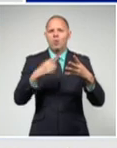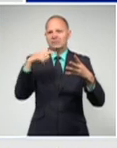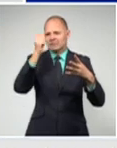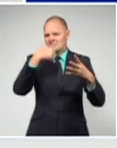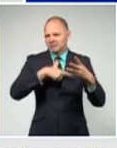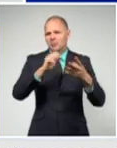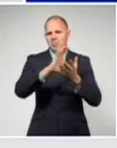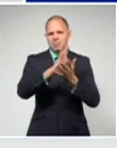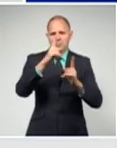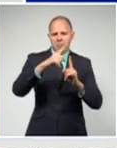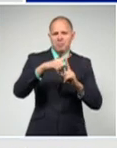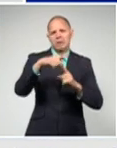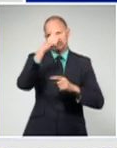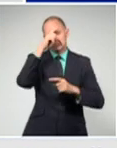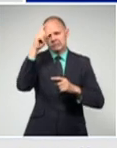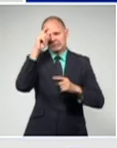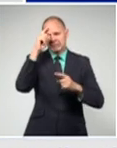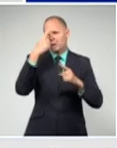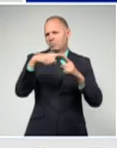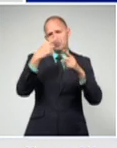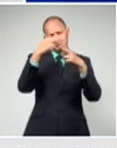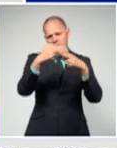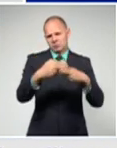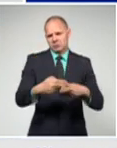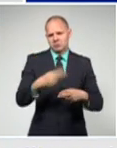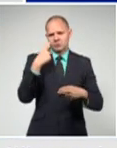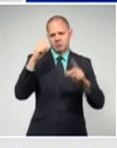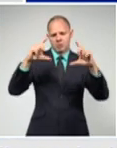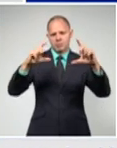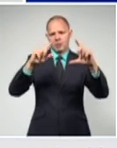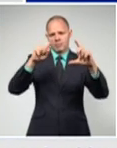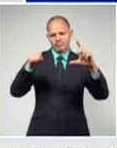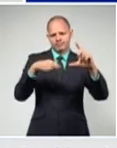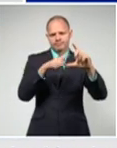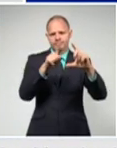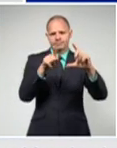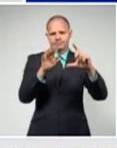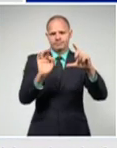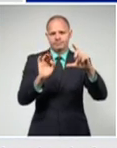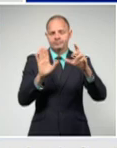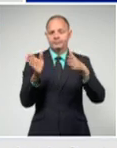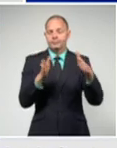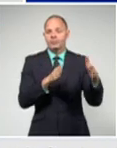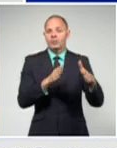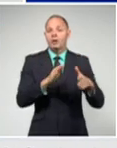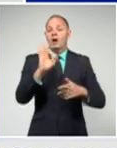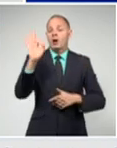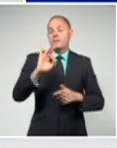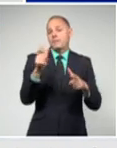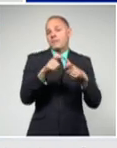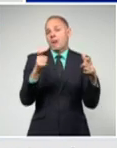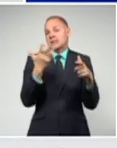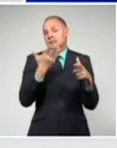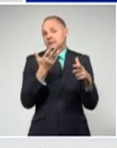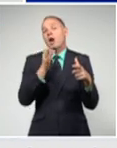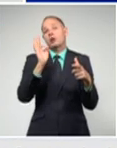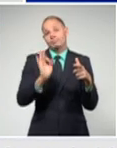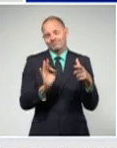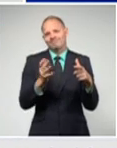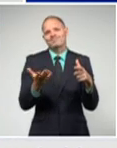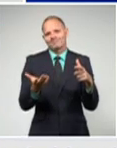Matanzas, Santi Espíritu y así, de todo. Los porcientos mayores en correspondencia con la